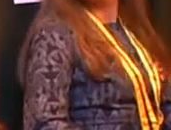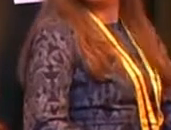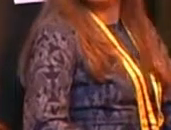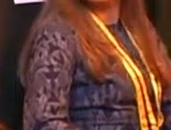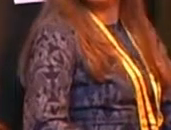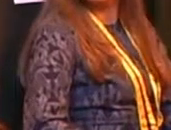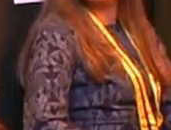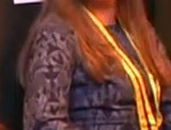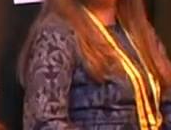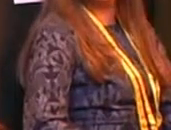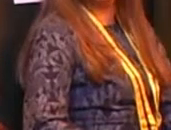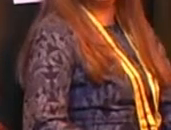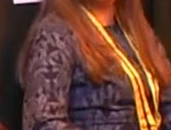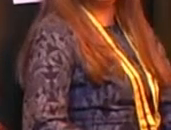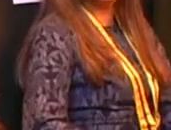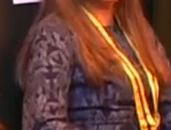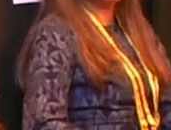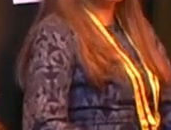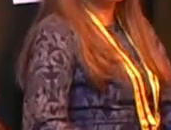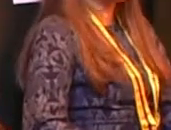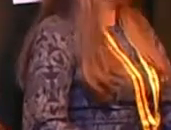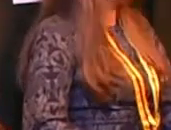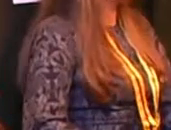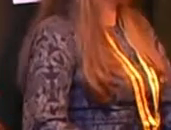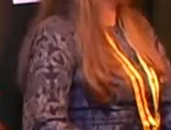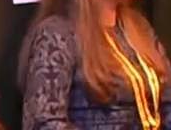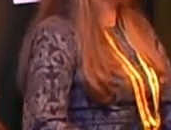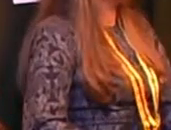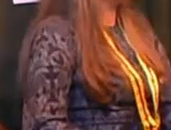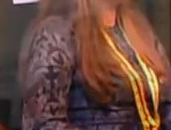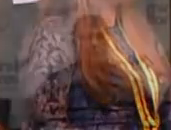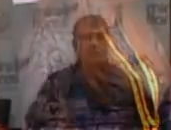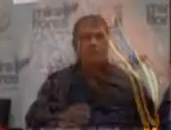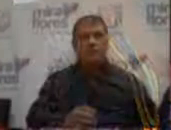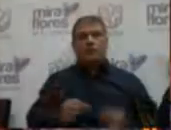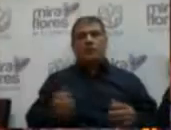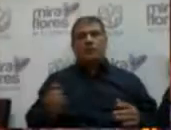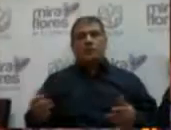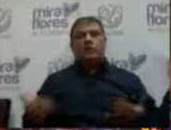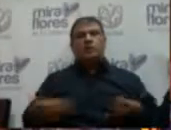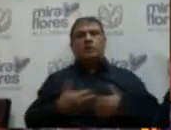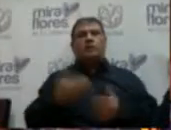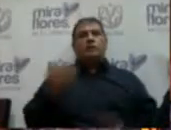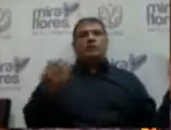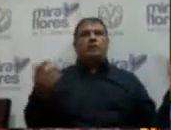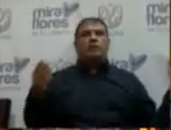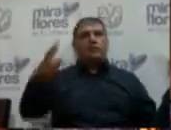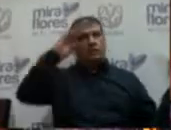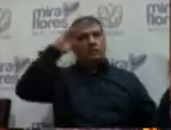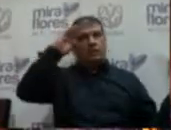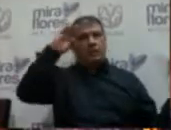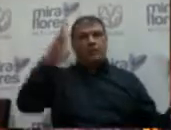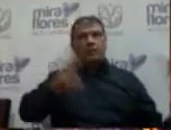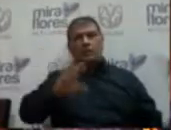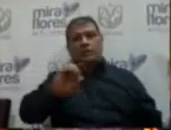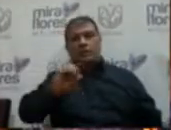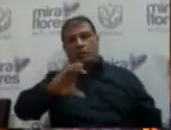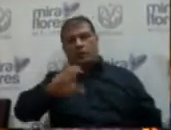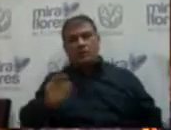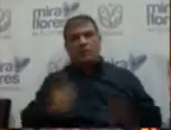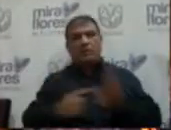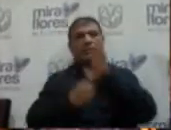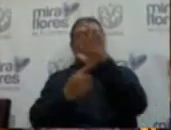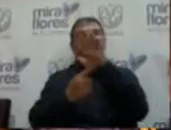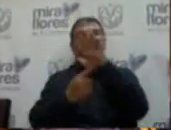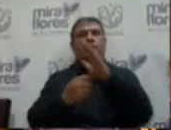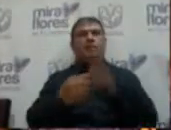Señoras y señores regidores de la Municipalidad de Miraflores, señor contralmirante Jorge Rocha Carvajal, en representación